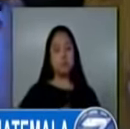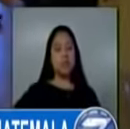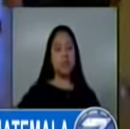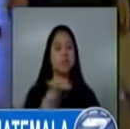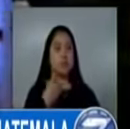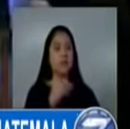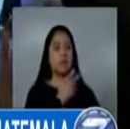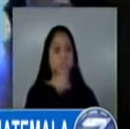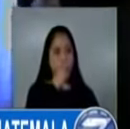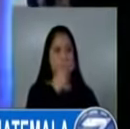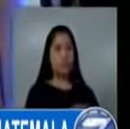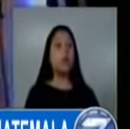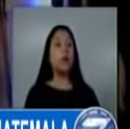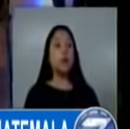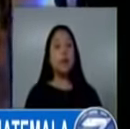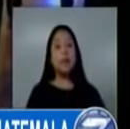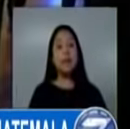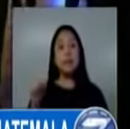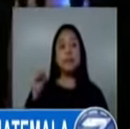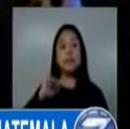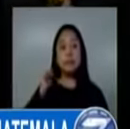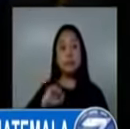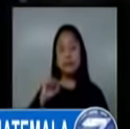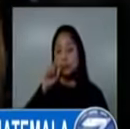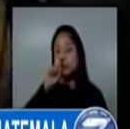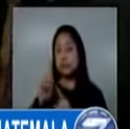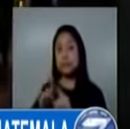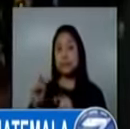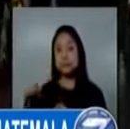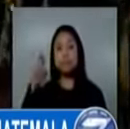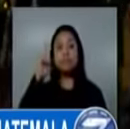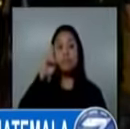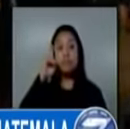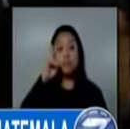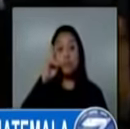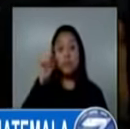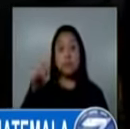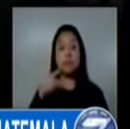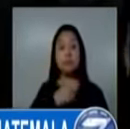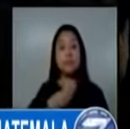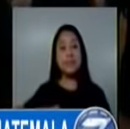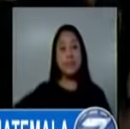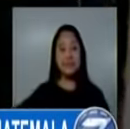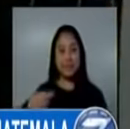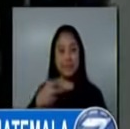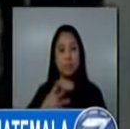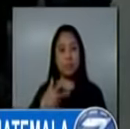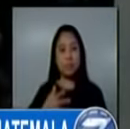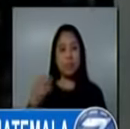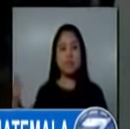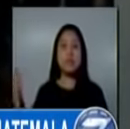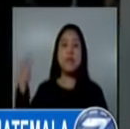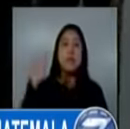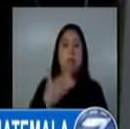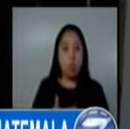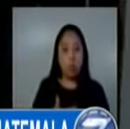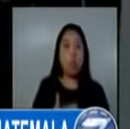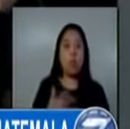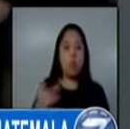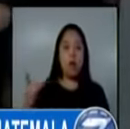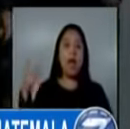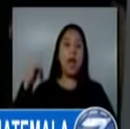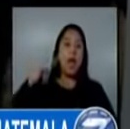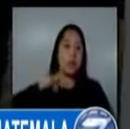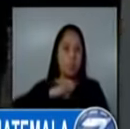Palacio Nacional, el mandatario mexicano fue recibido por el presidente de la República, Alejandro Yamatei, para caminar por